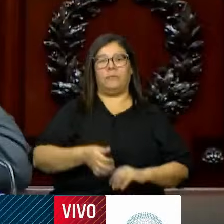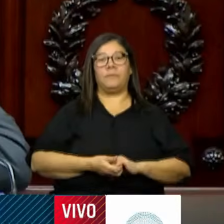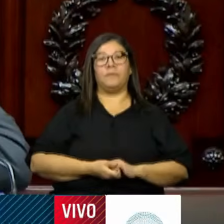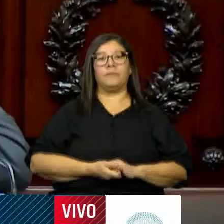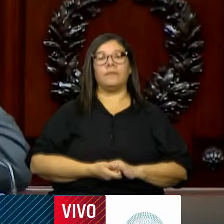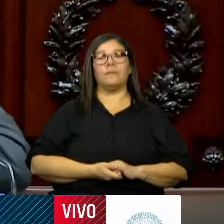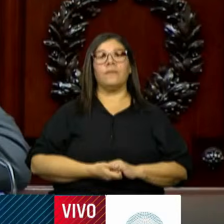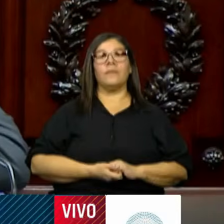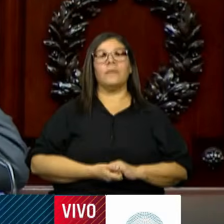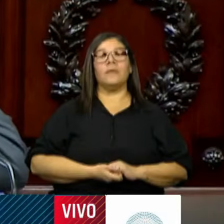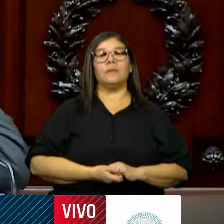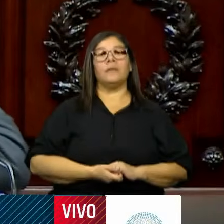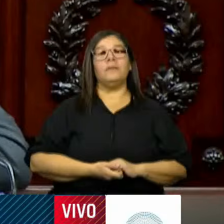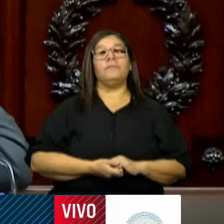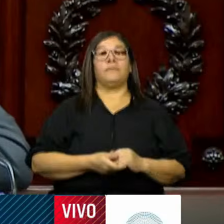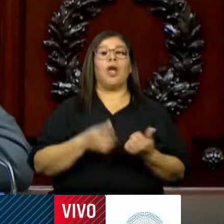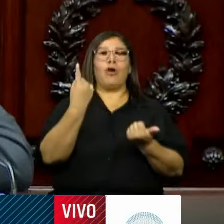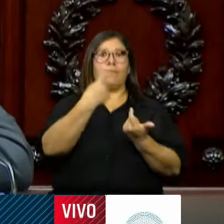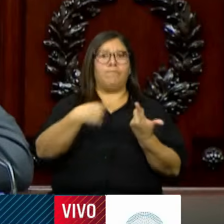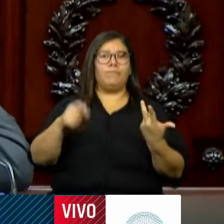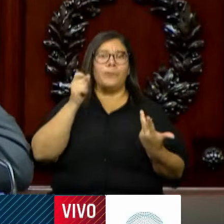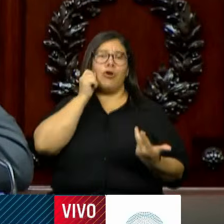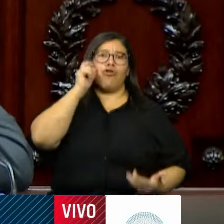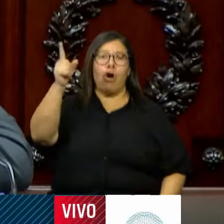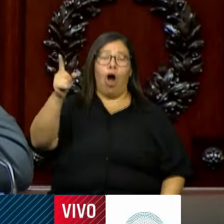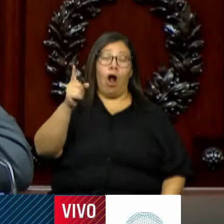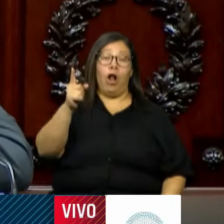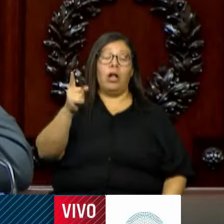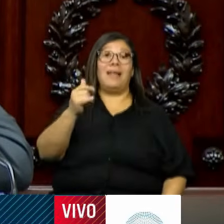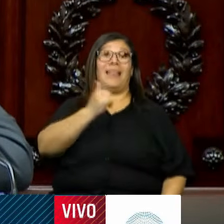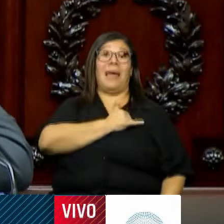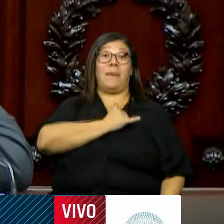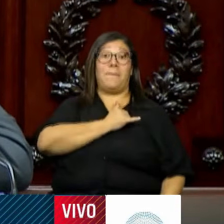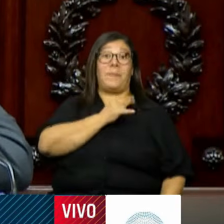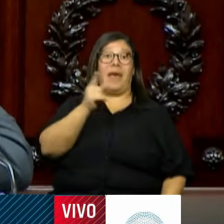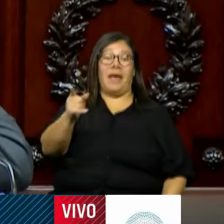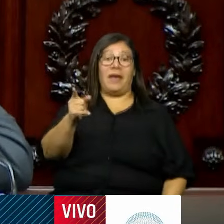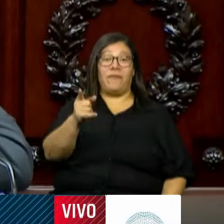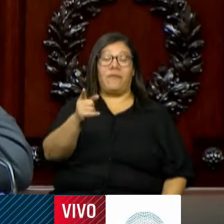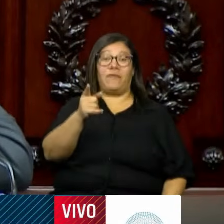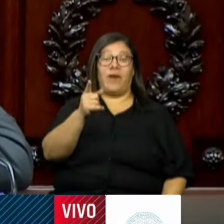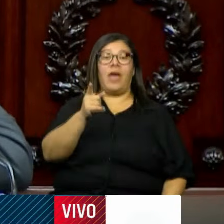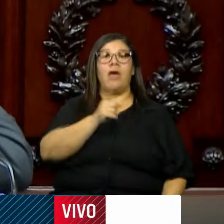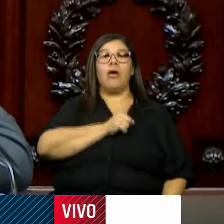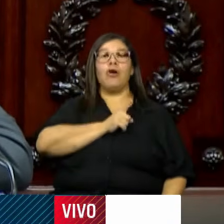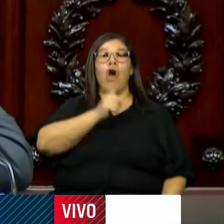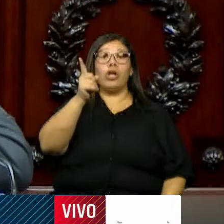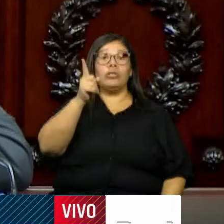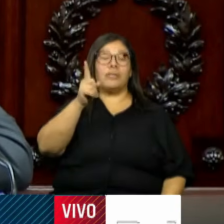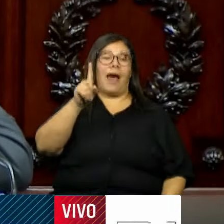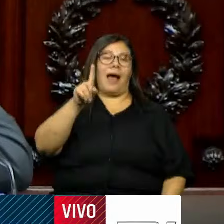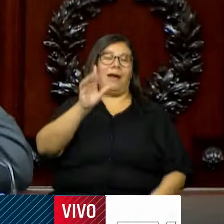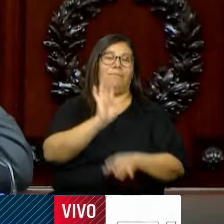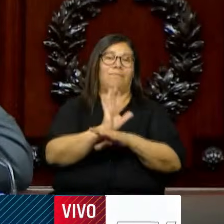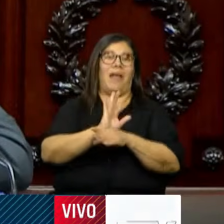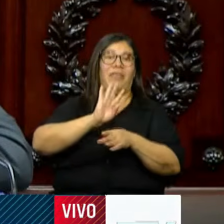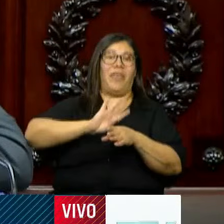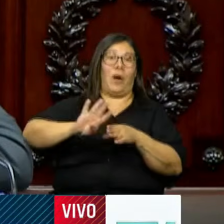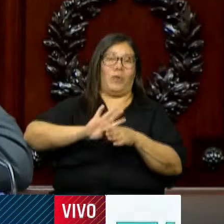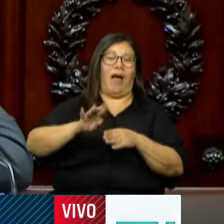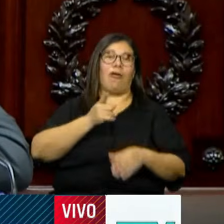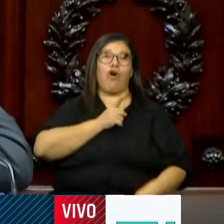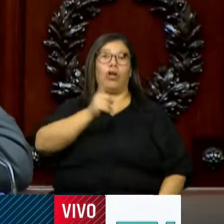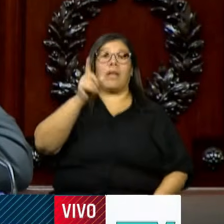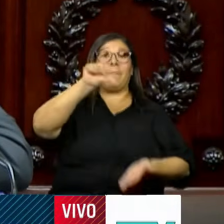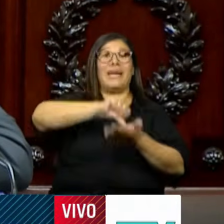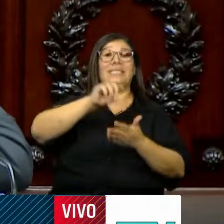Para tomar dimensión del logro alcanzado, el fallo revertido fue el más grande contra un Estado soberano en la historia de los Estados Unidos,